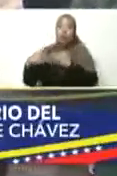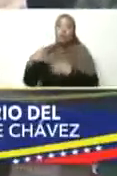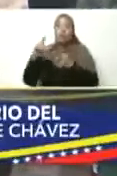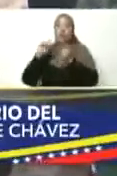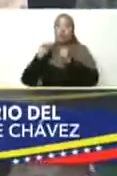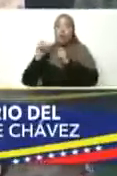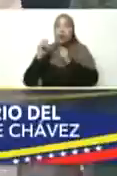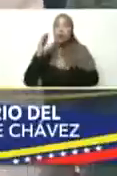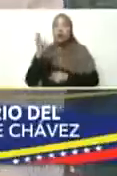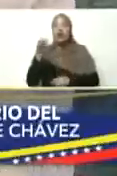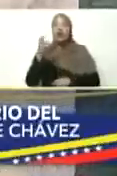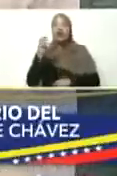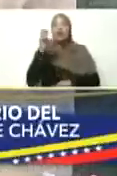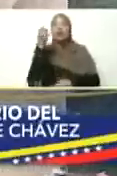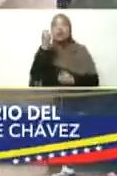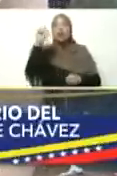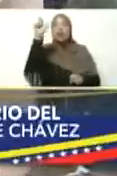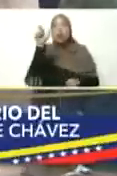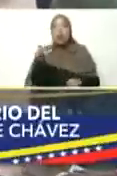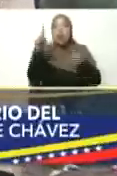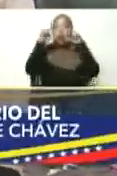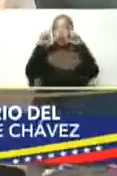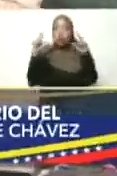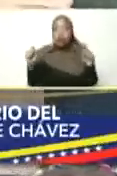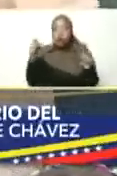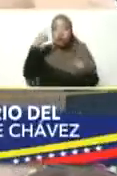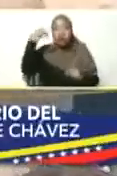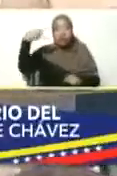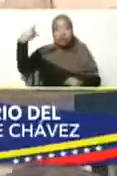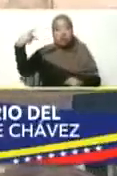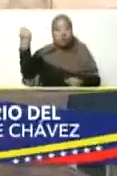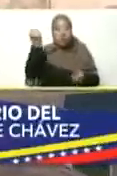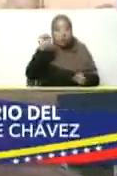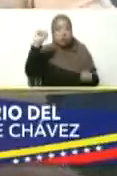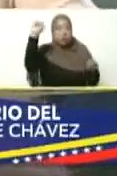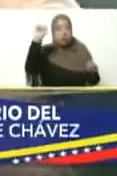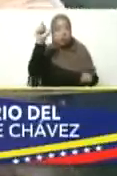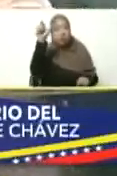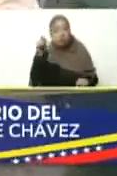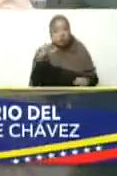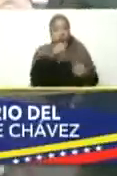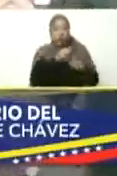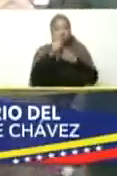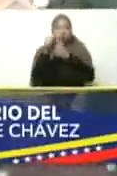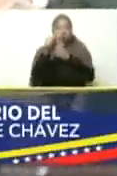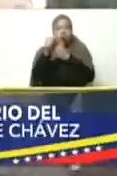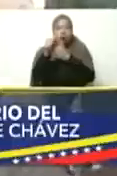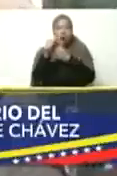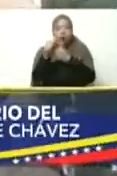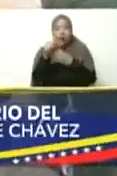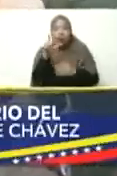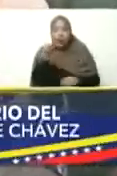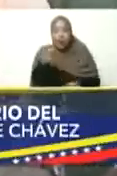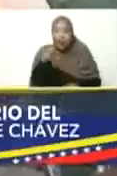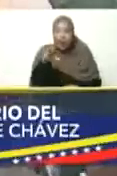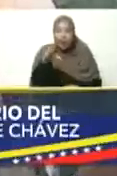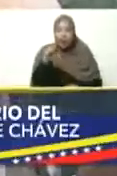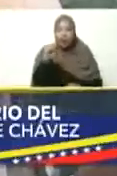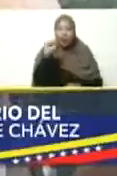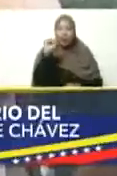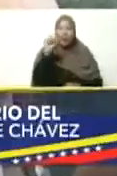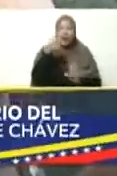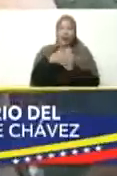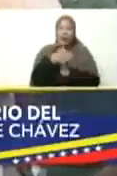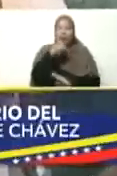de Fabrots. Fabrots, ¿qué le dice? Tú que viviste en Alemania. Fabrots decía, hasta ahora